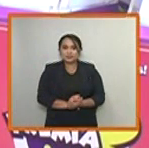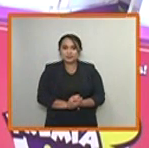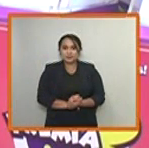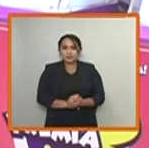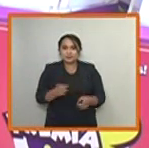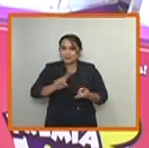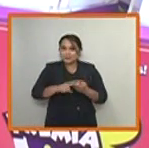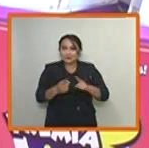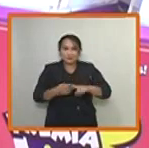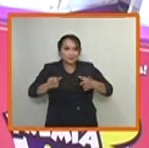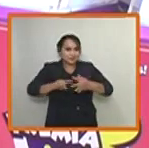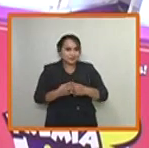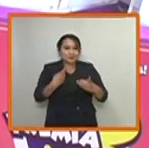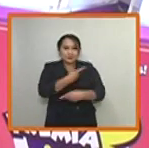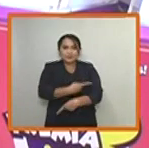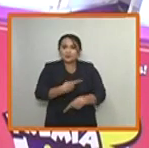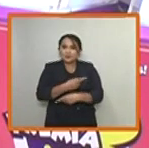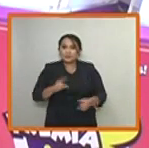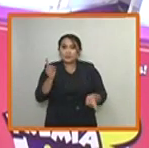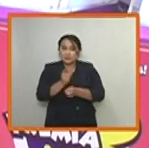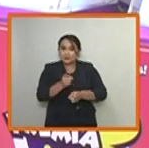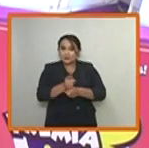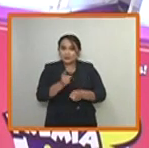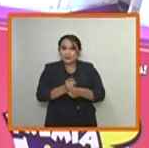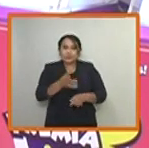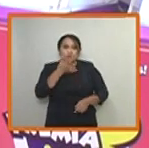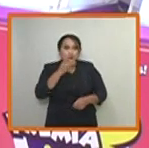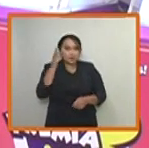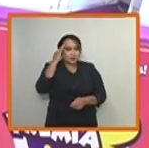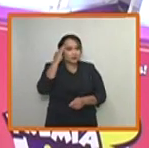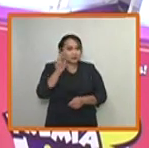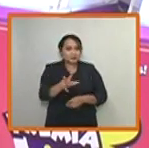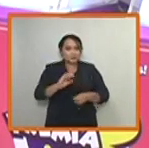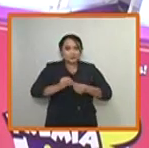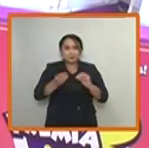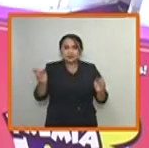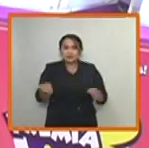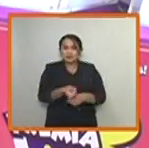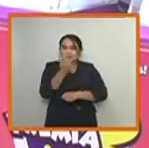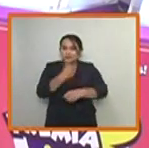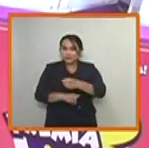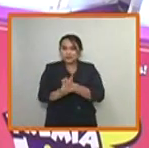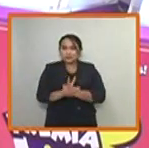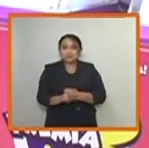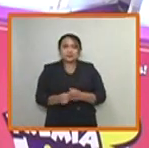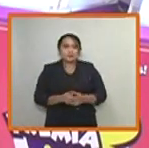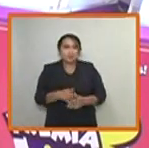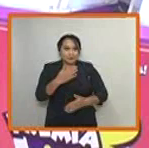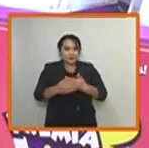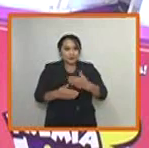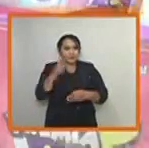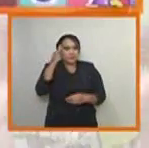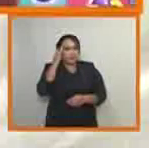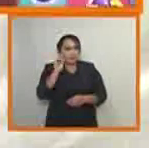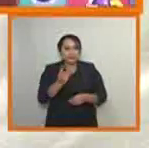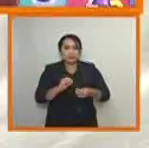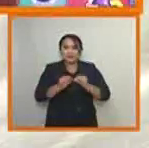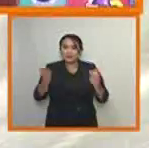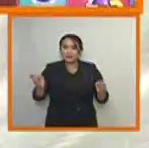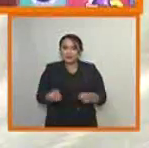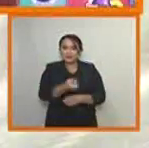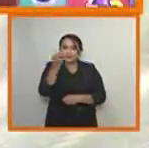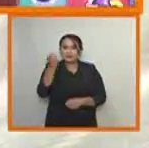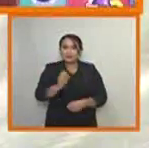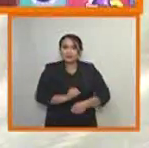Amigos, damos inicio a la diversión pegándole a su suerte conociendo los tres números para Pega 3. A continuación vamos a conocer el primer número